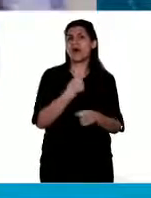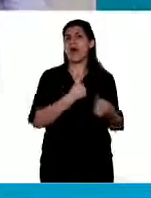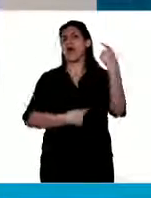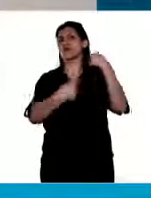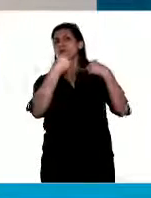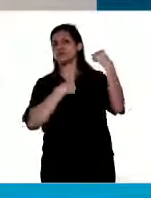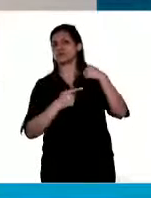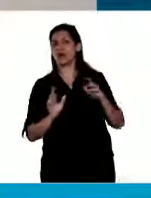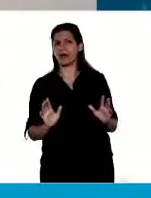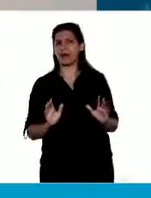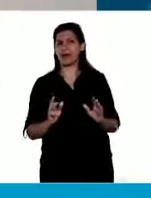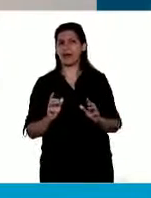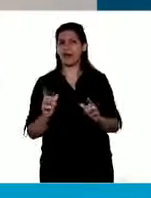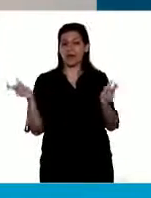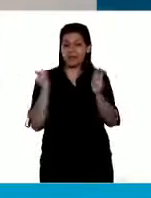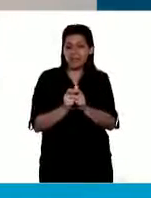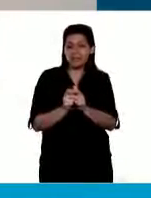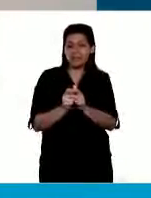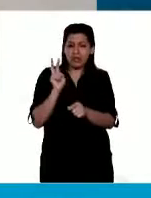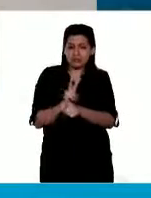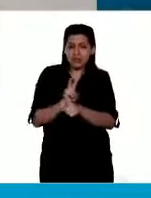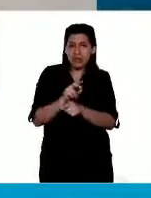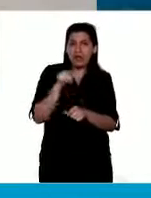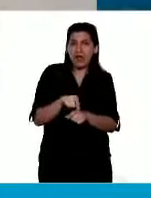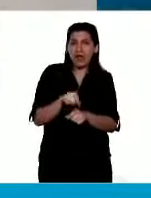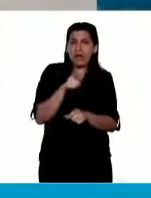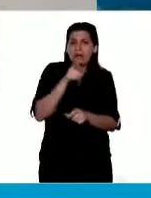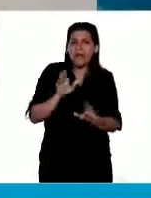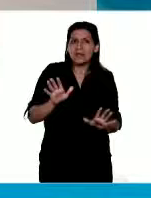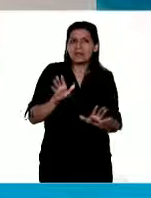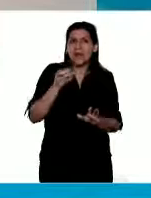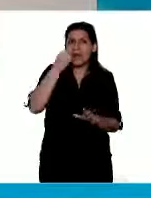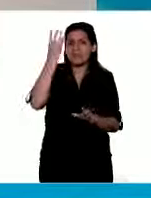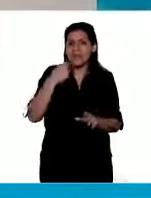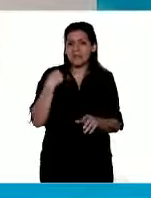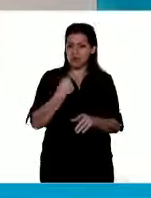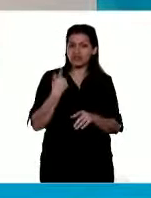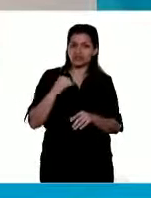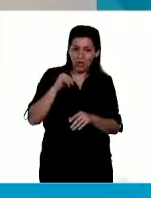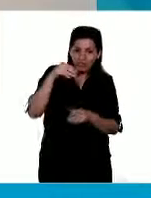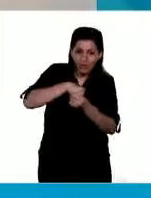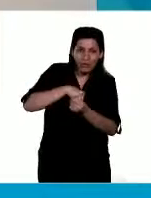la Comisión de Seguridad, a veces parece que el oficialismo somos nosotros.